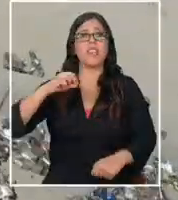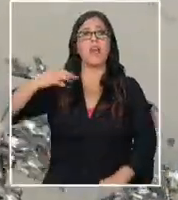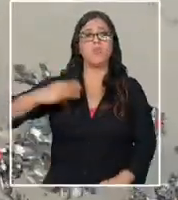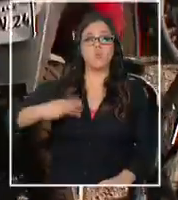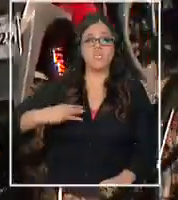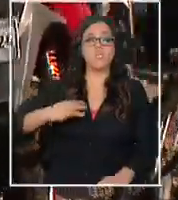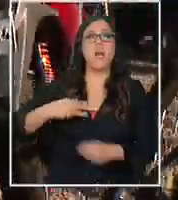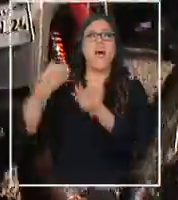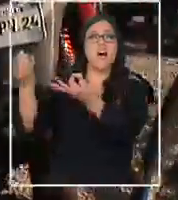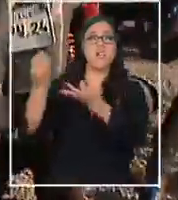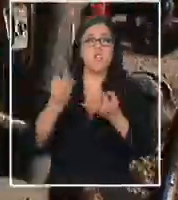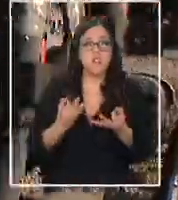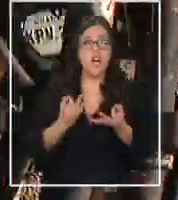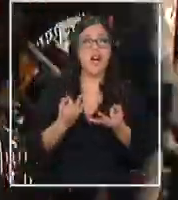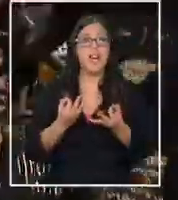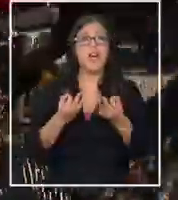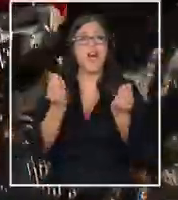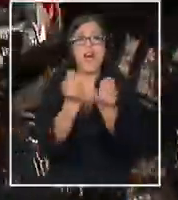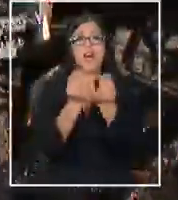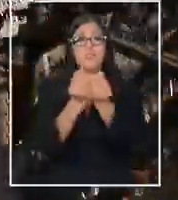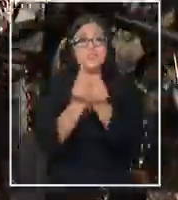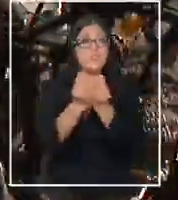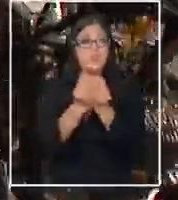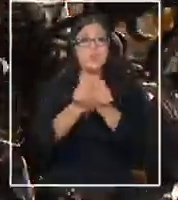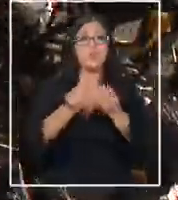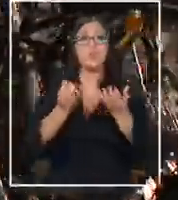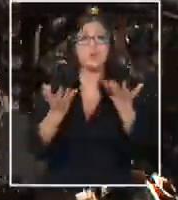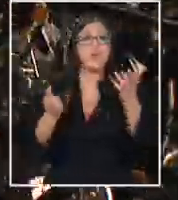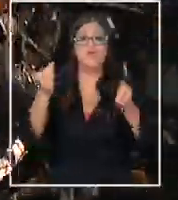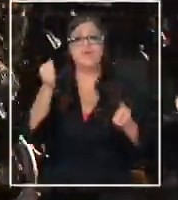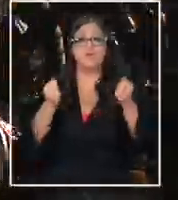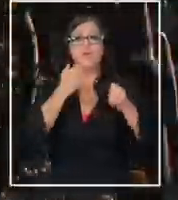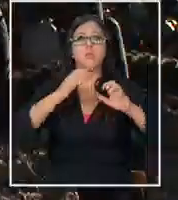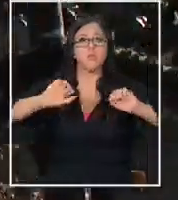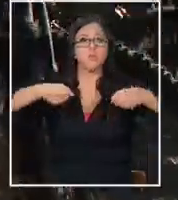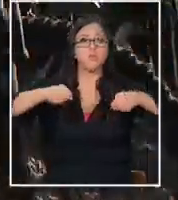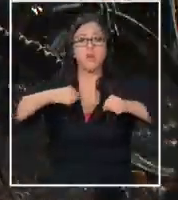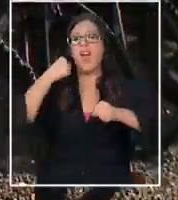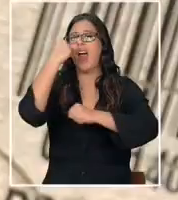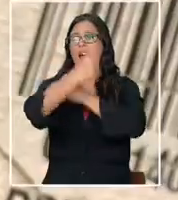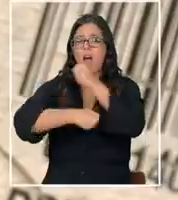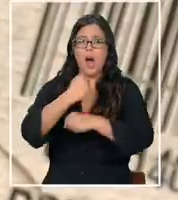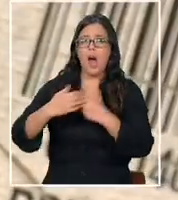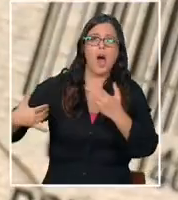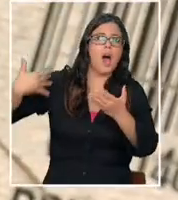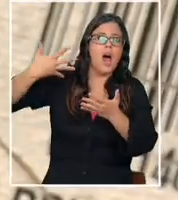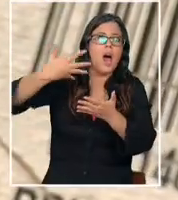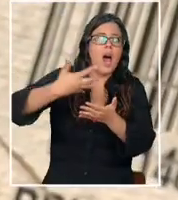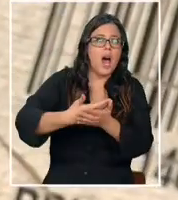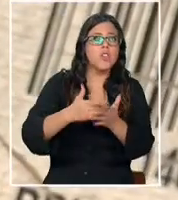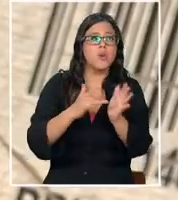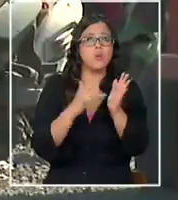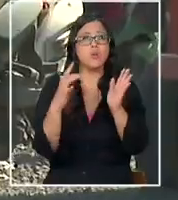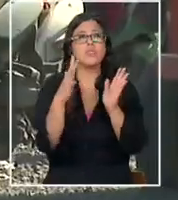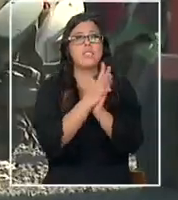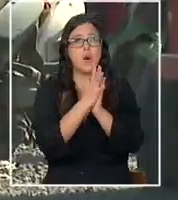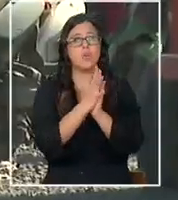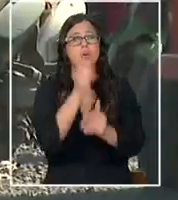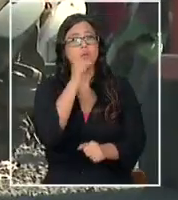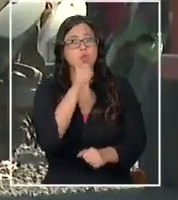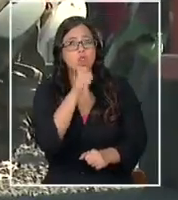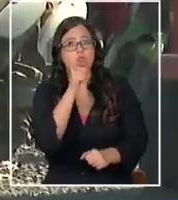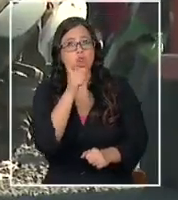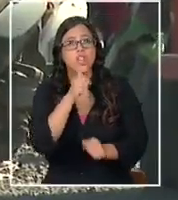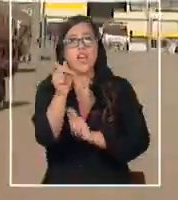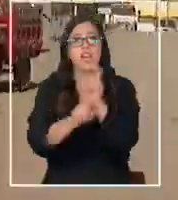municipios. Hay muchos vehículos, especialmente motos, que llevan años aquí acumulando una deuda por estadía que los